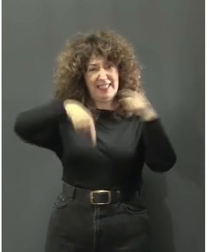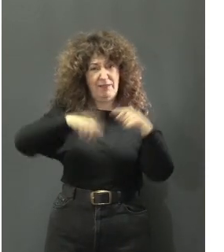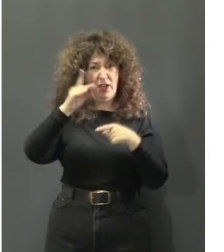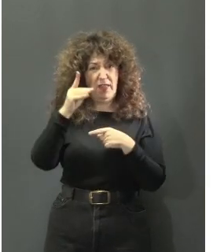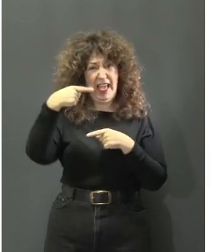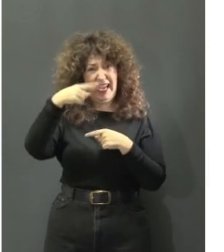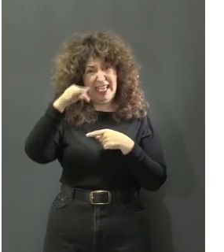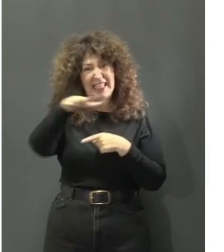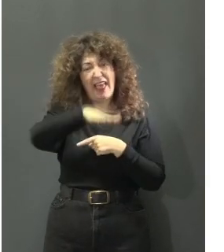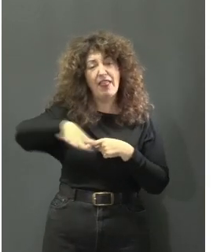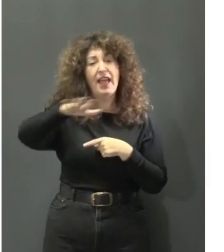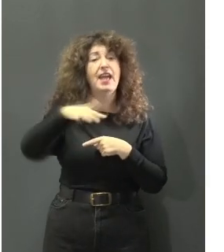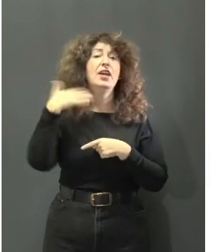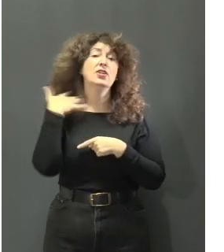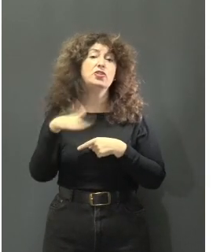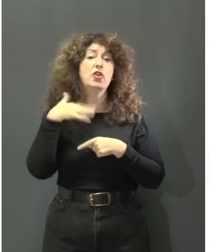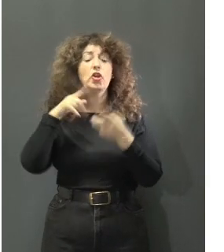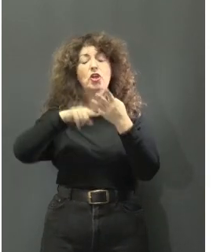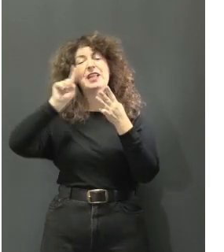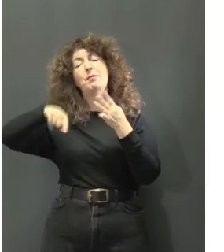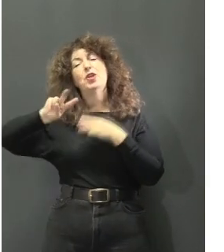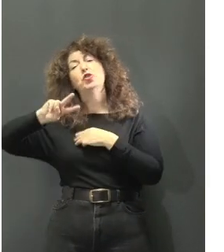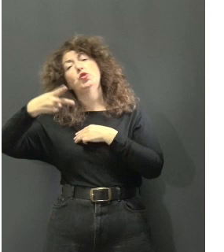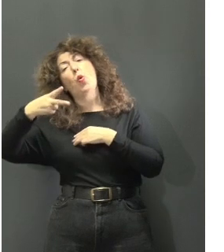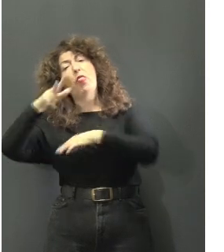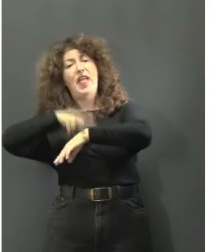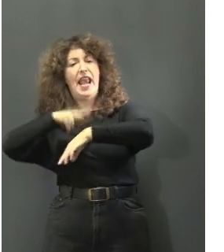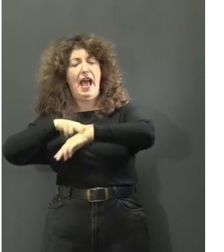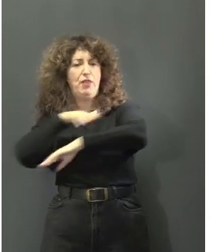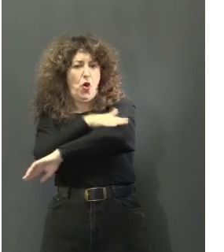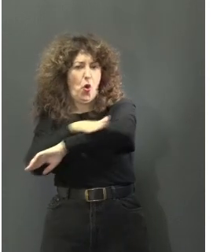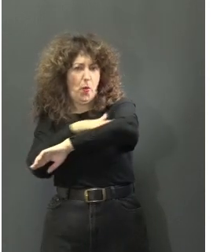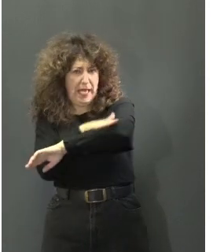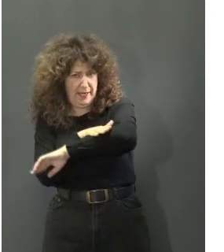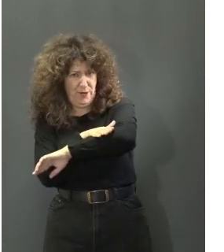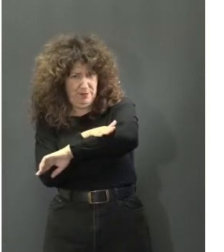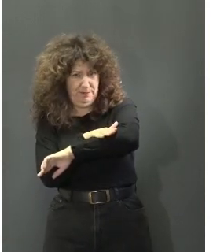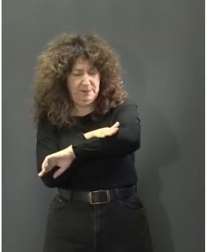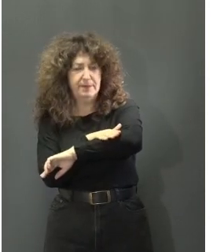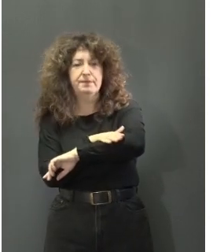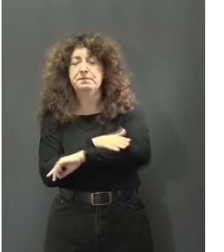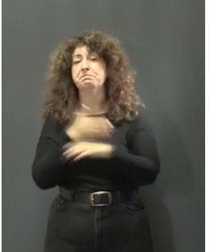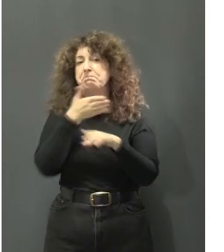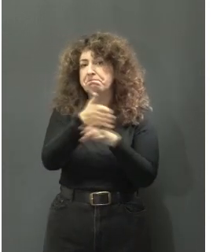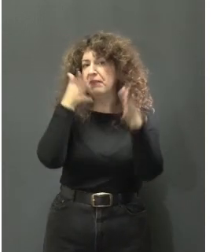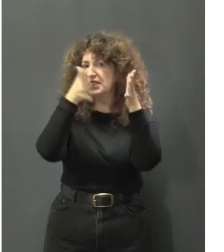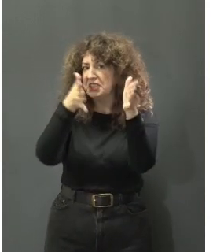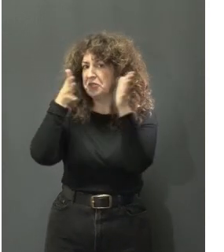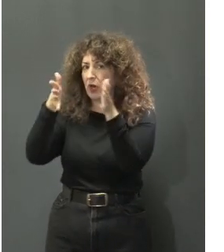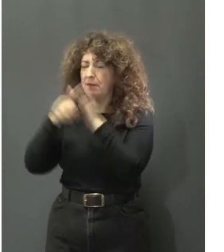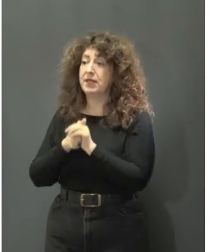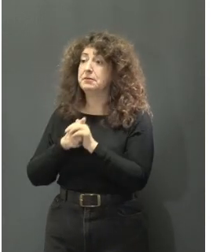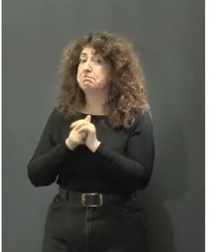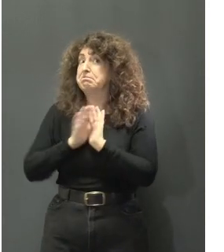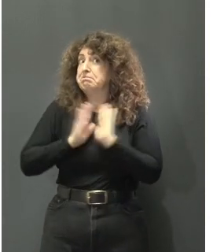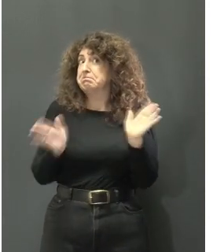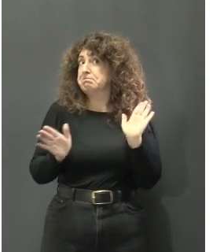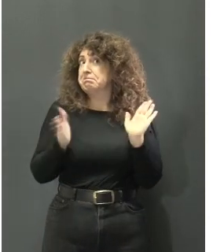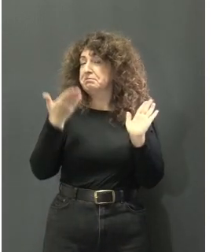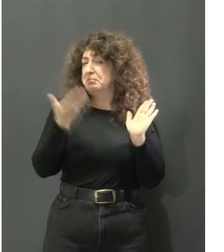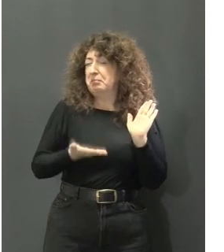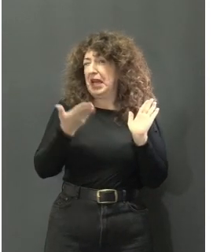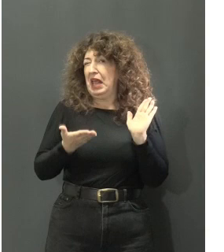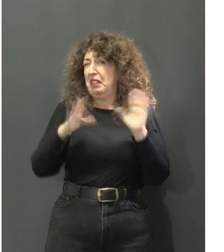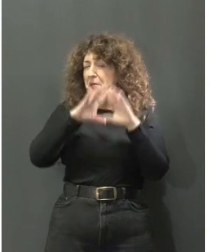Soria y a la Subdelegación del Gobierno allí también, en Soria. Y eso principalmente, el